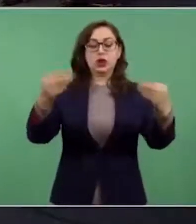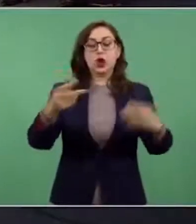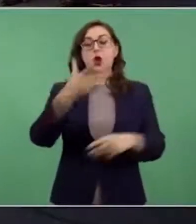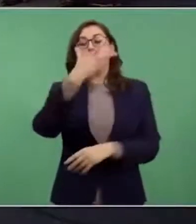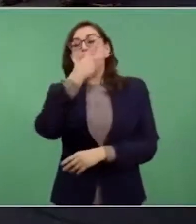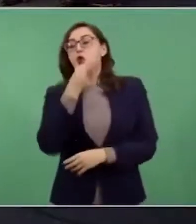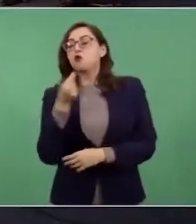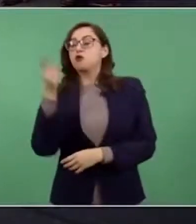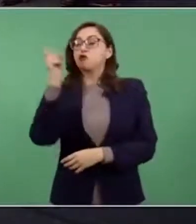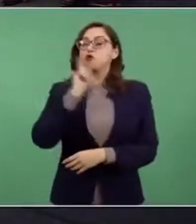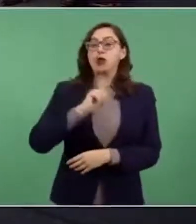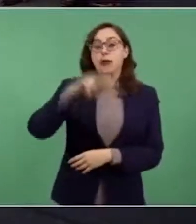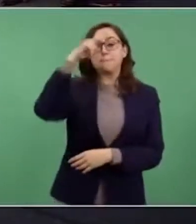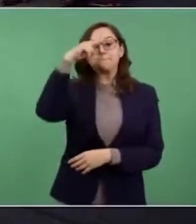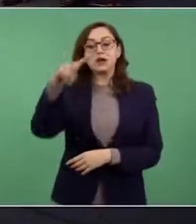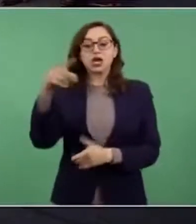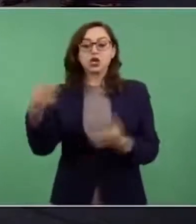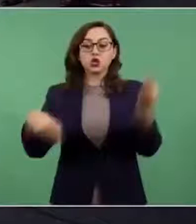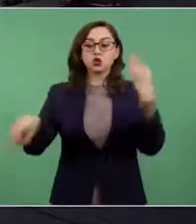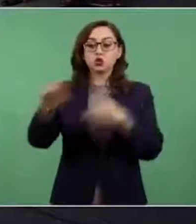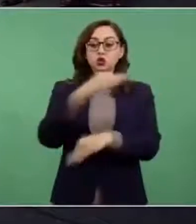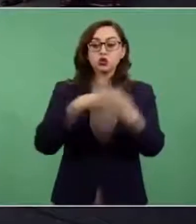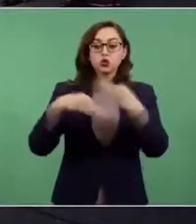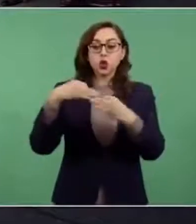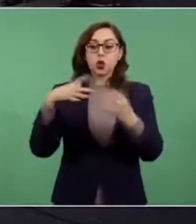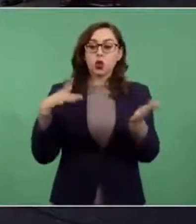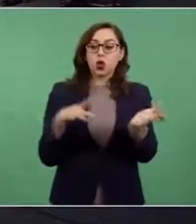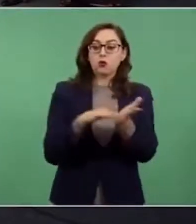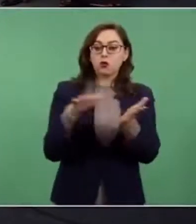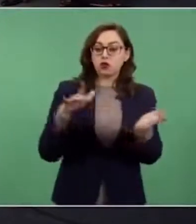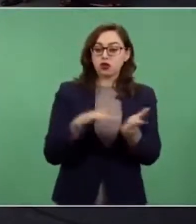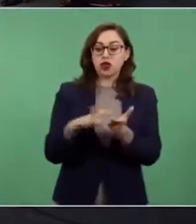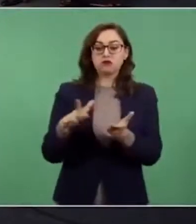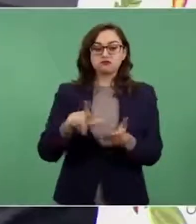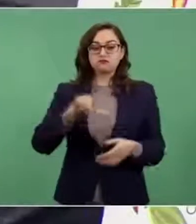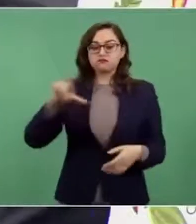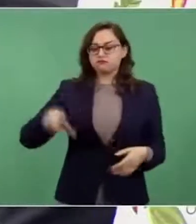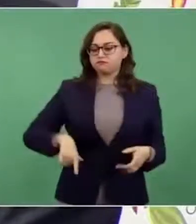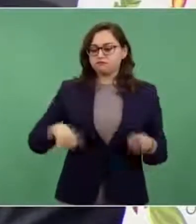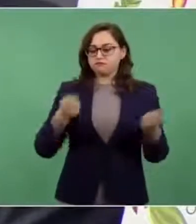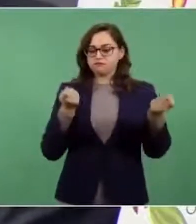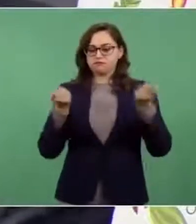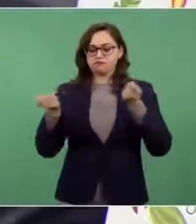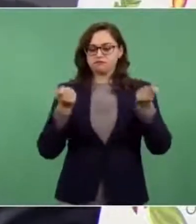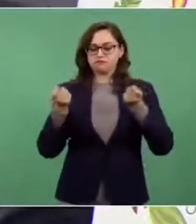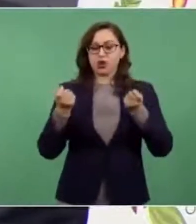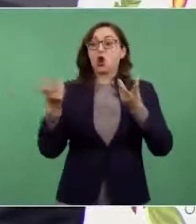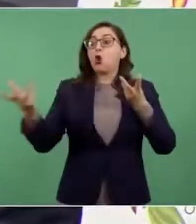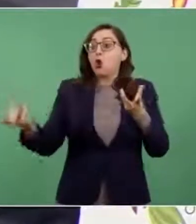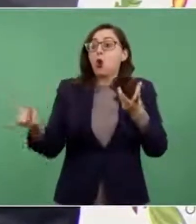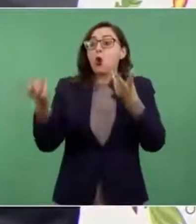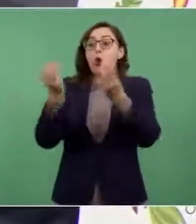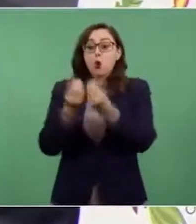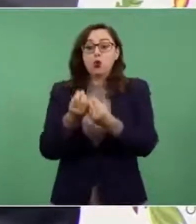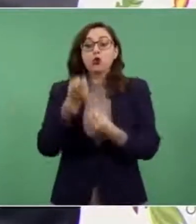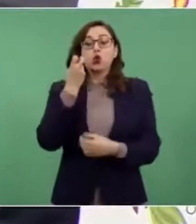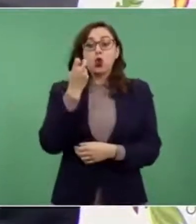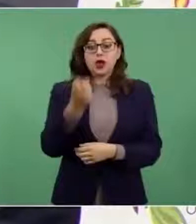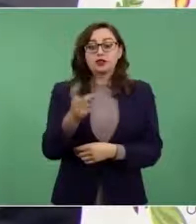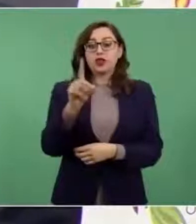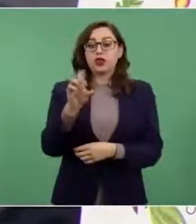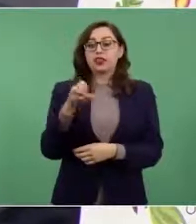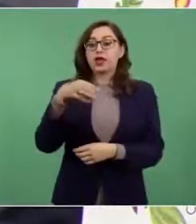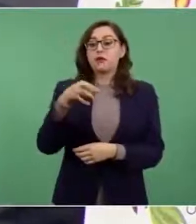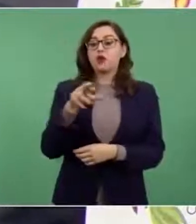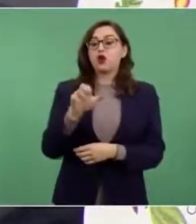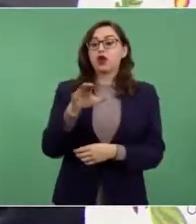porque se gobierna con el pueblo, esa es la democracia, gobierno del pueblo,